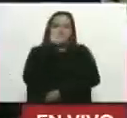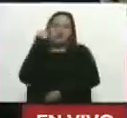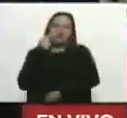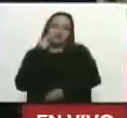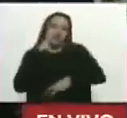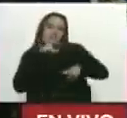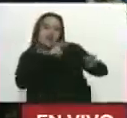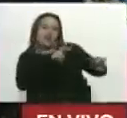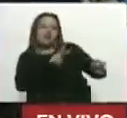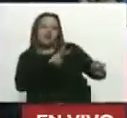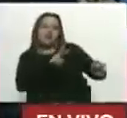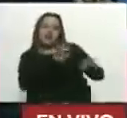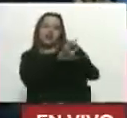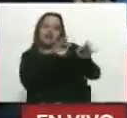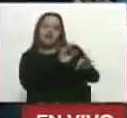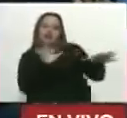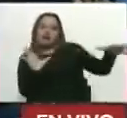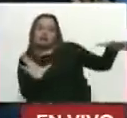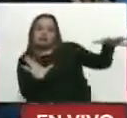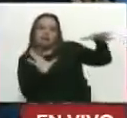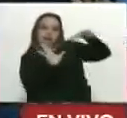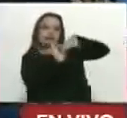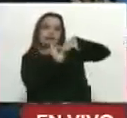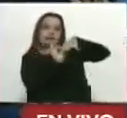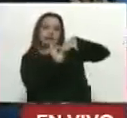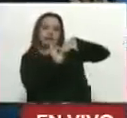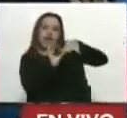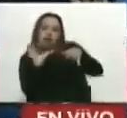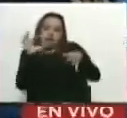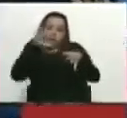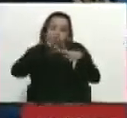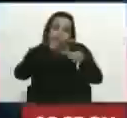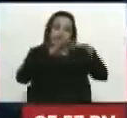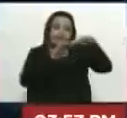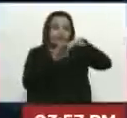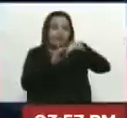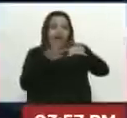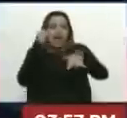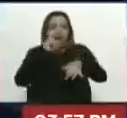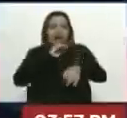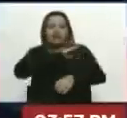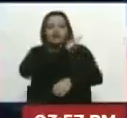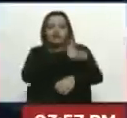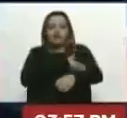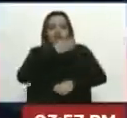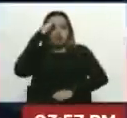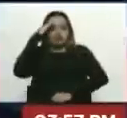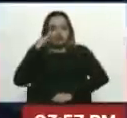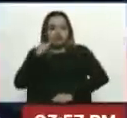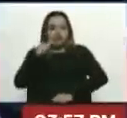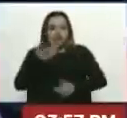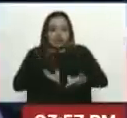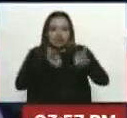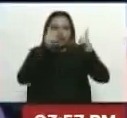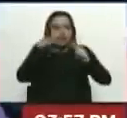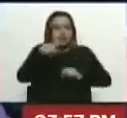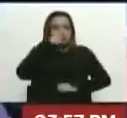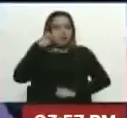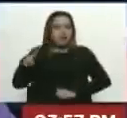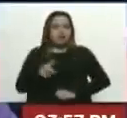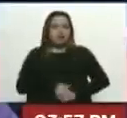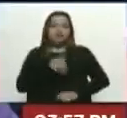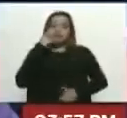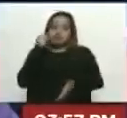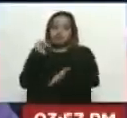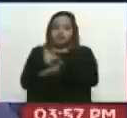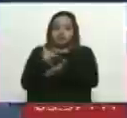como un engranaje, como una bisagra entre la Fuerza Armada Activa y el pueblo. Y miren, la